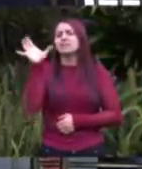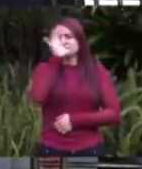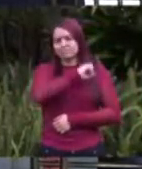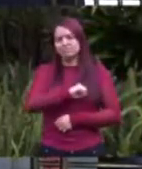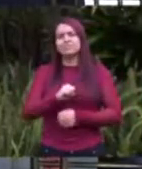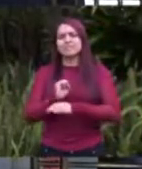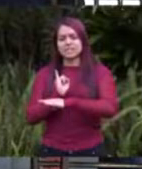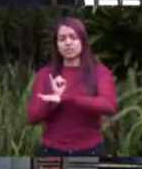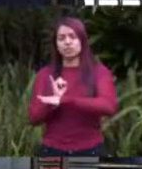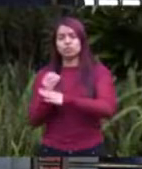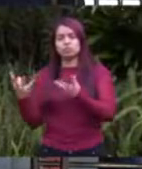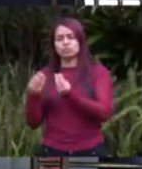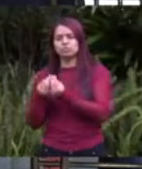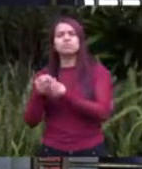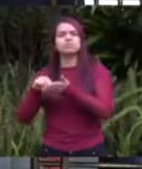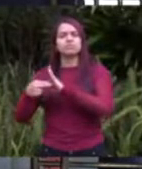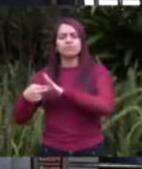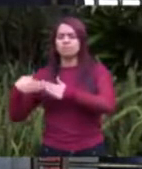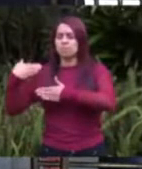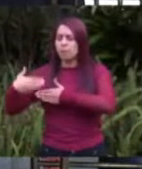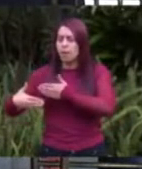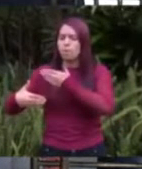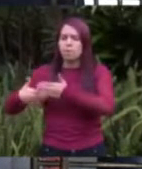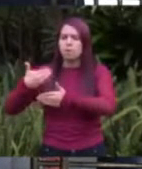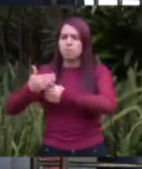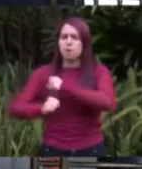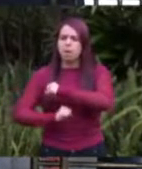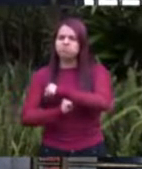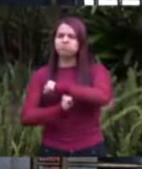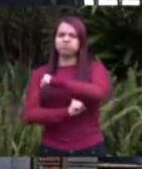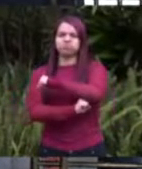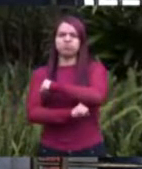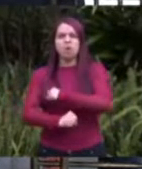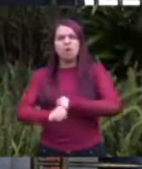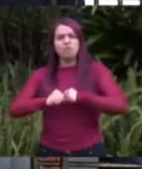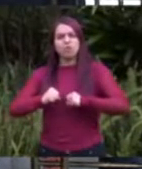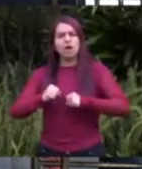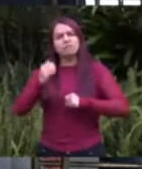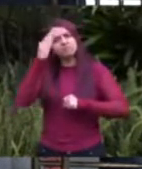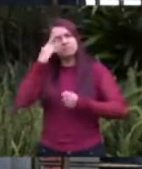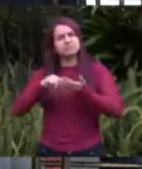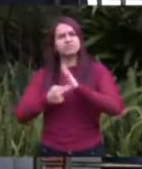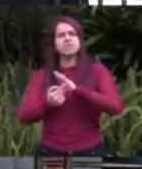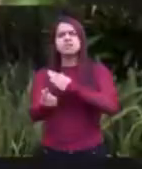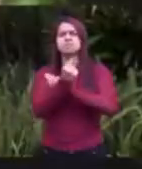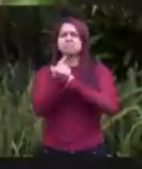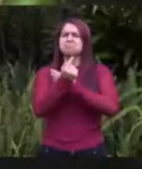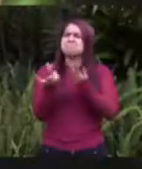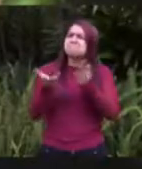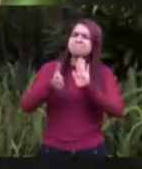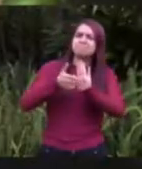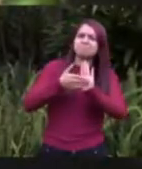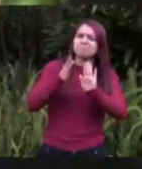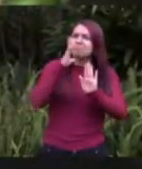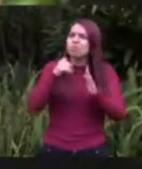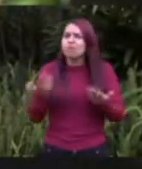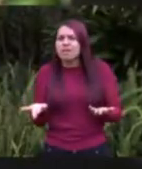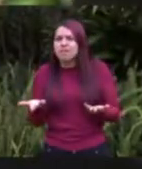fortuna cada día más fuerte, que la hacen más fuerte incluso los ataques injustificados y los